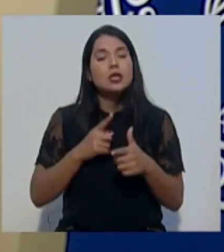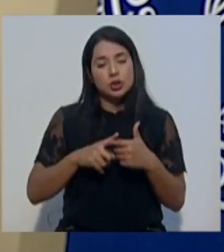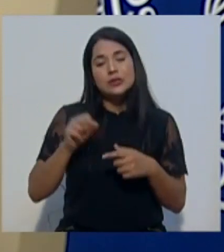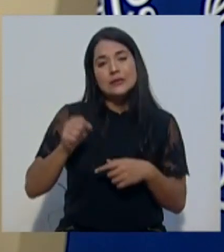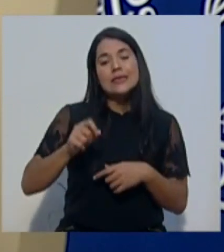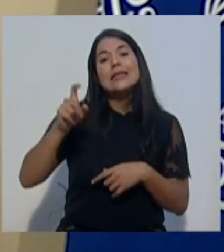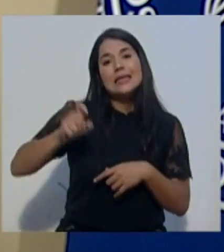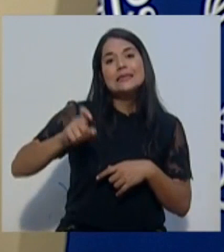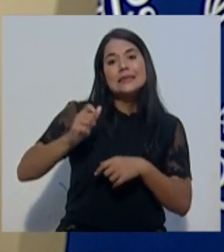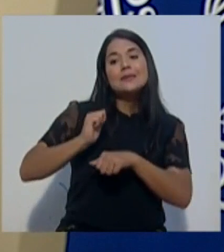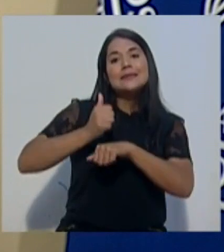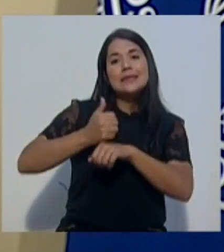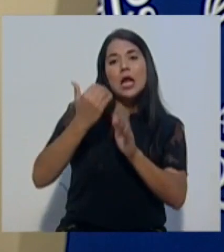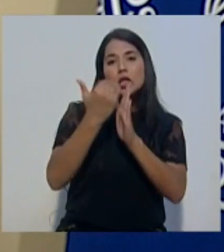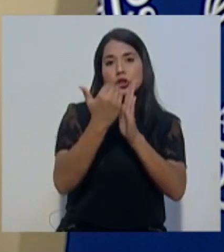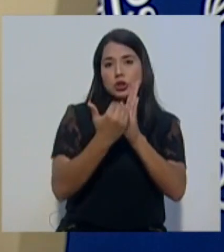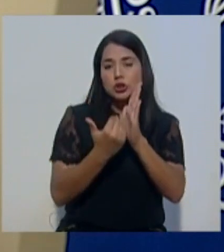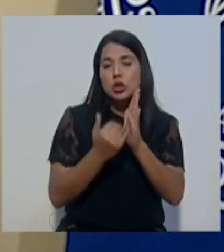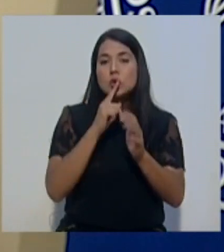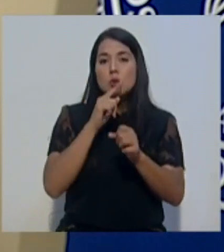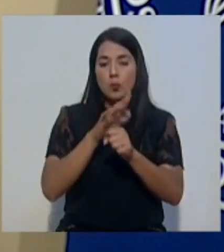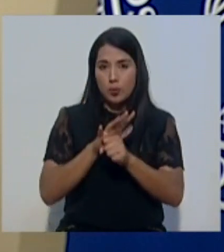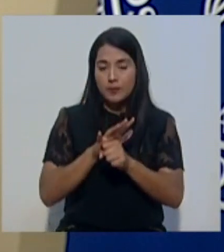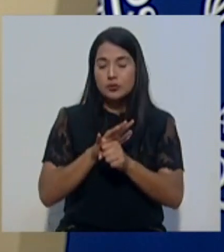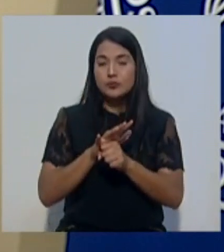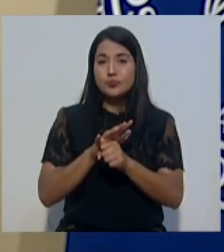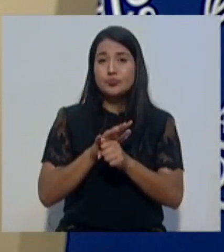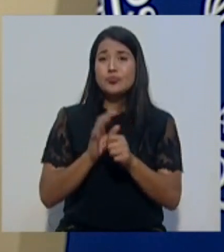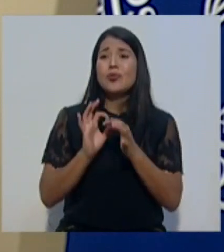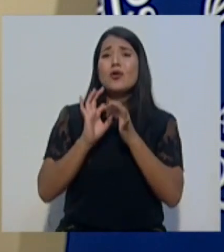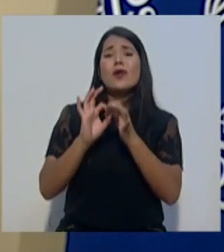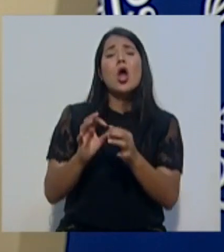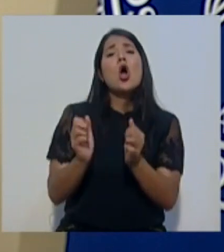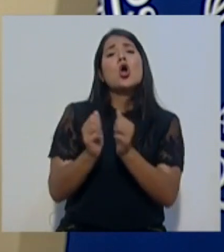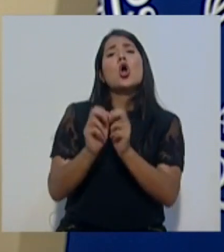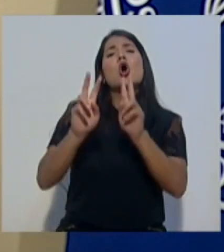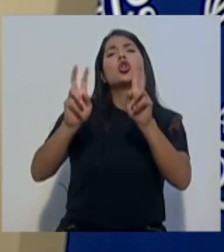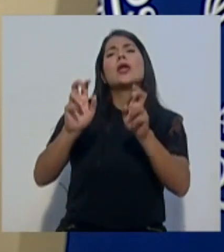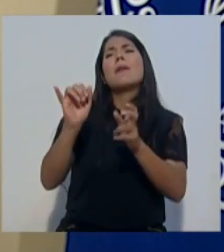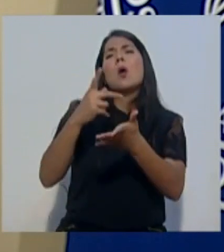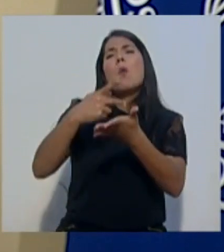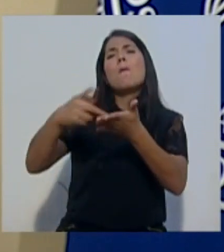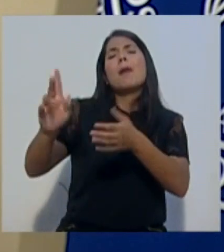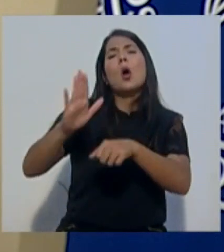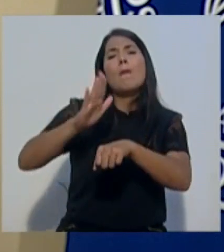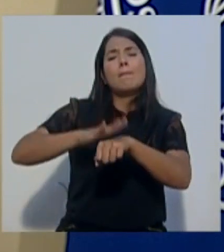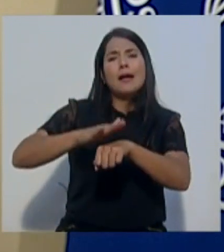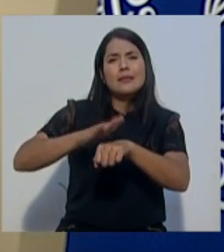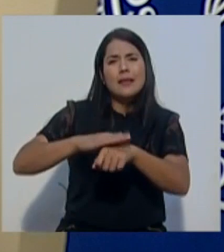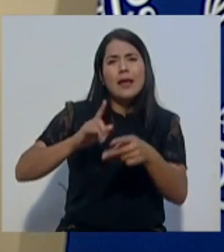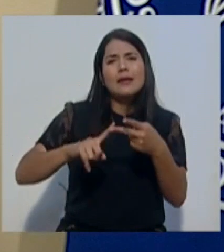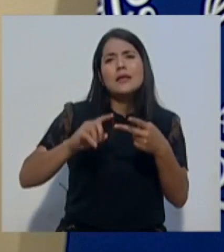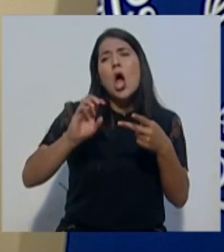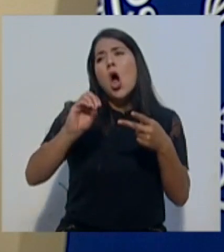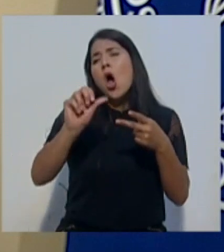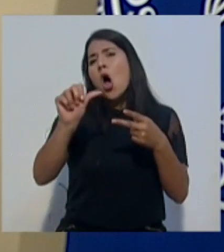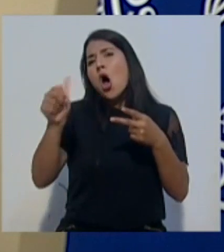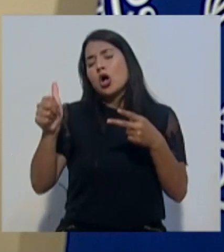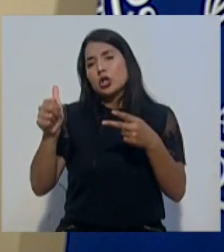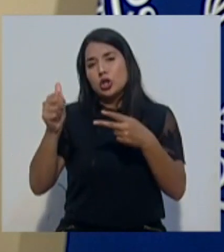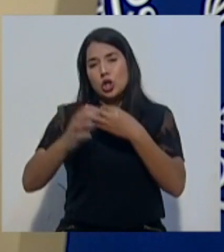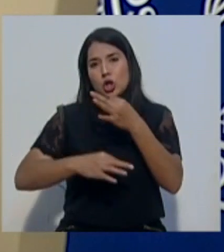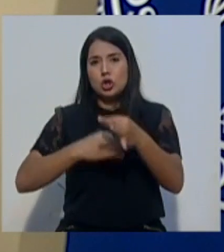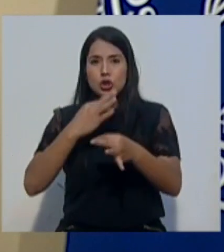esos protocolos, esos compromisos. Sobre temas como pago de patentes y otro tipo